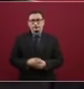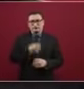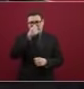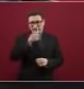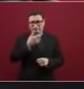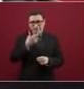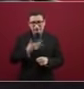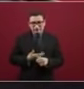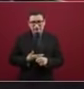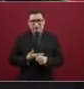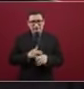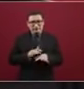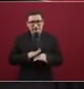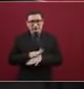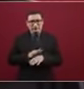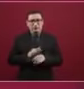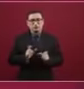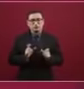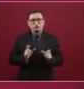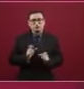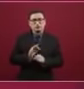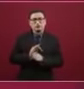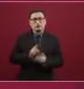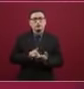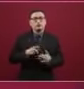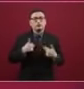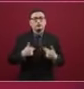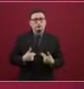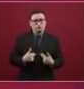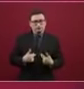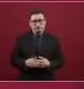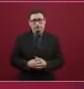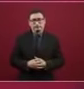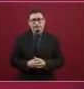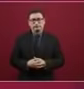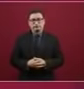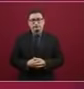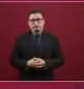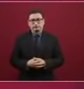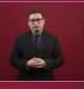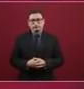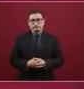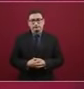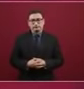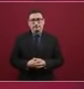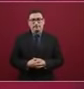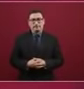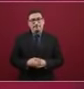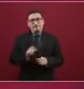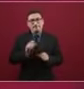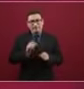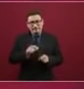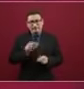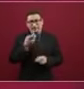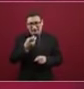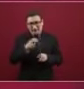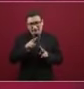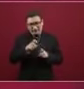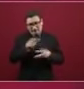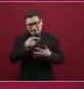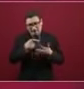Secretaría de la Defensa de los Derechos Humanos, ahí se están atendiendo estos